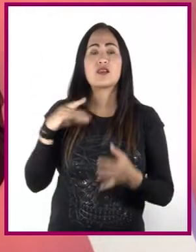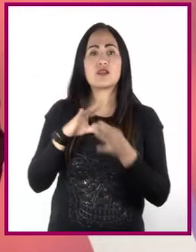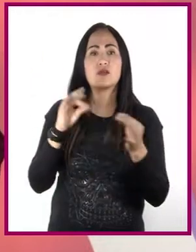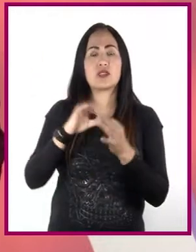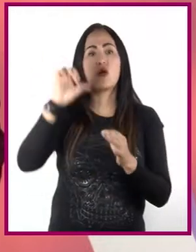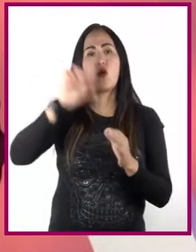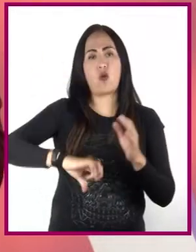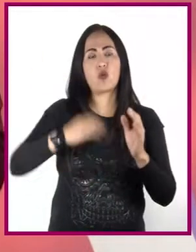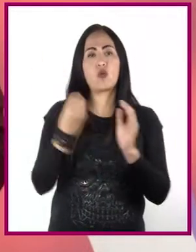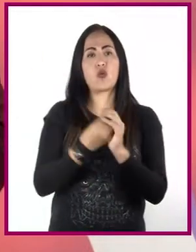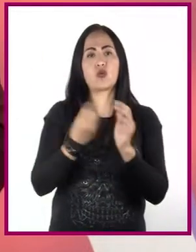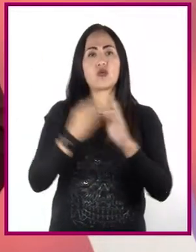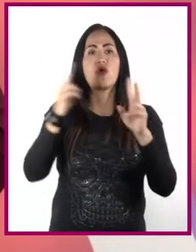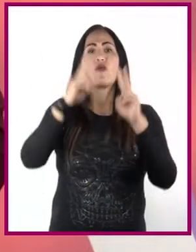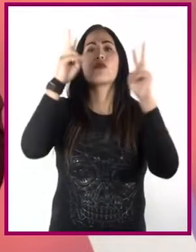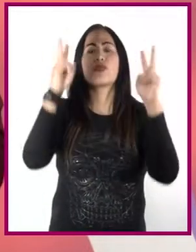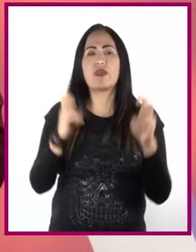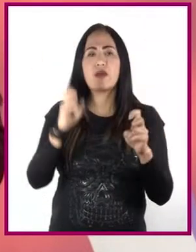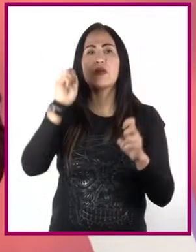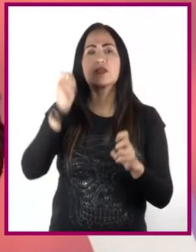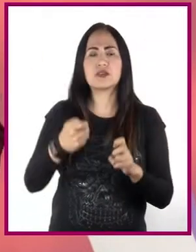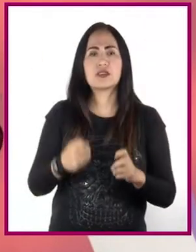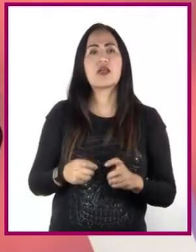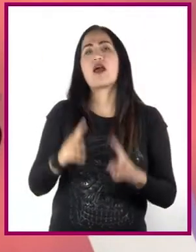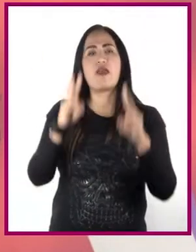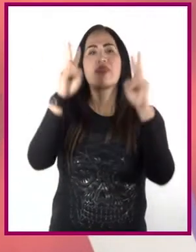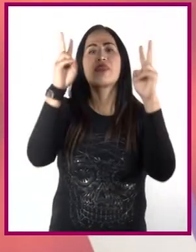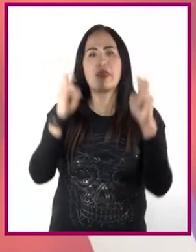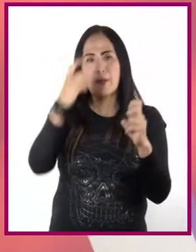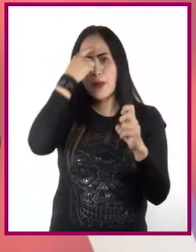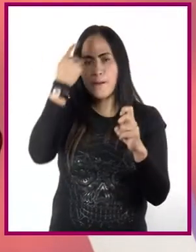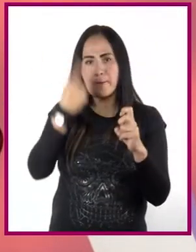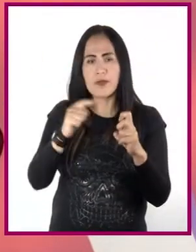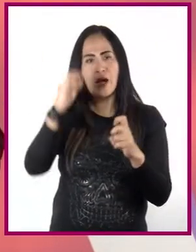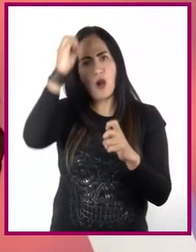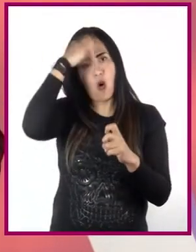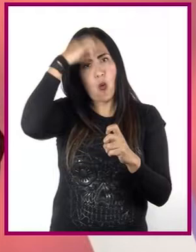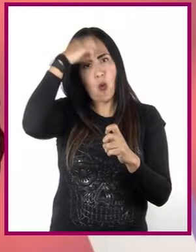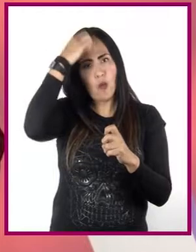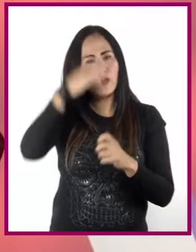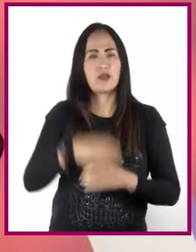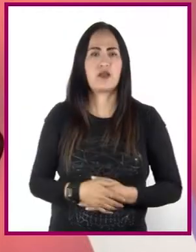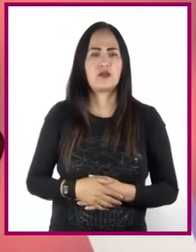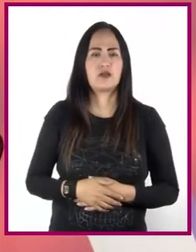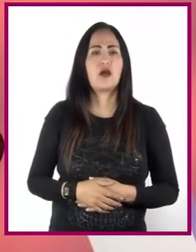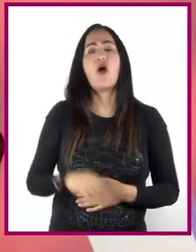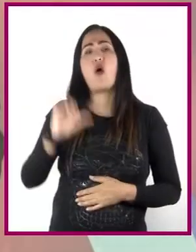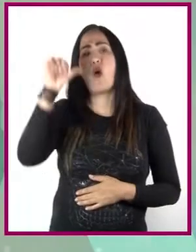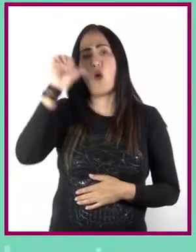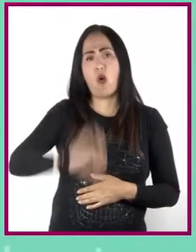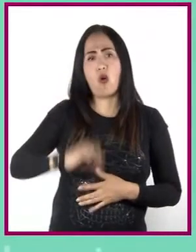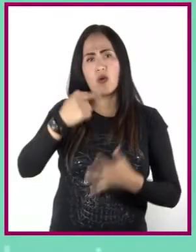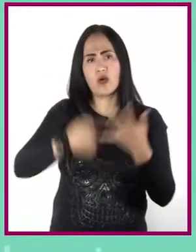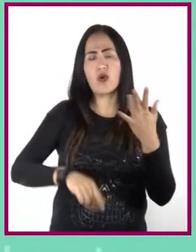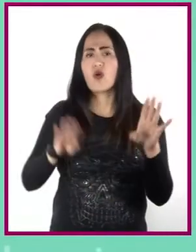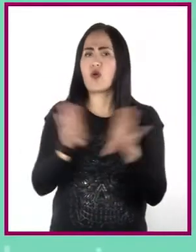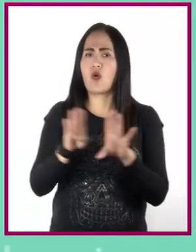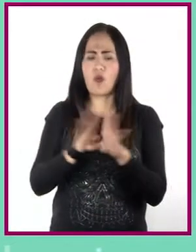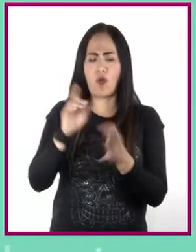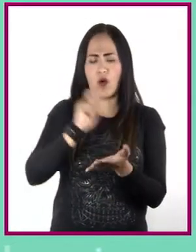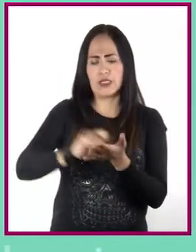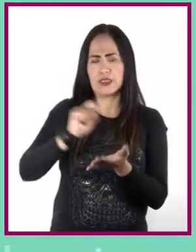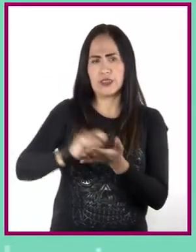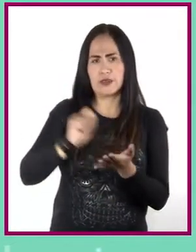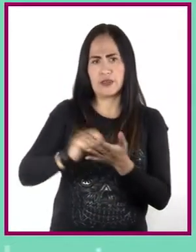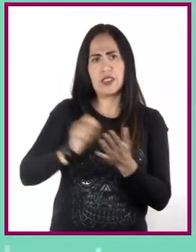sesión lleva por título Temas para opinar. Y como lo imaginarán, trabajaremos en torno al proceso de escribir